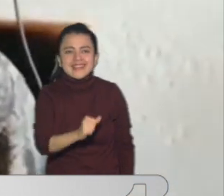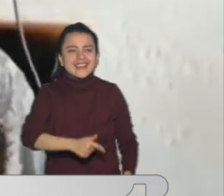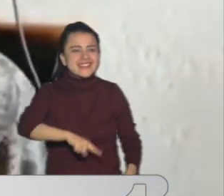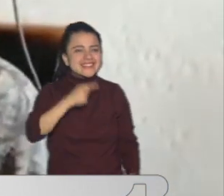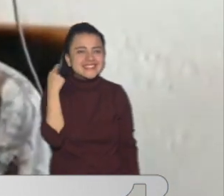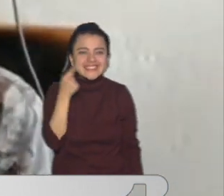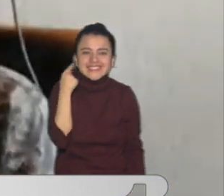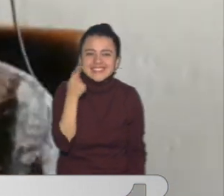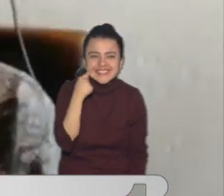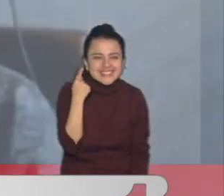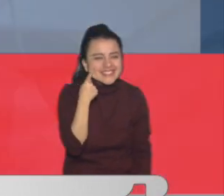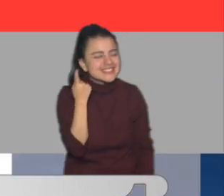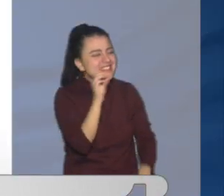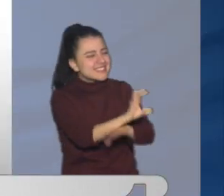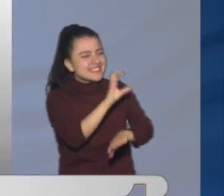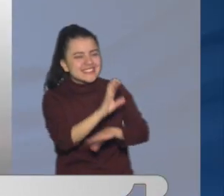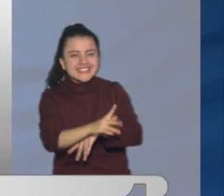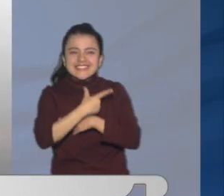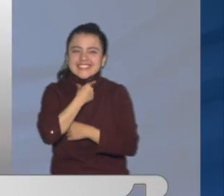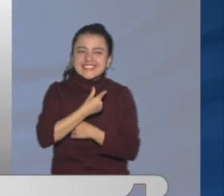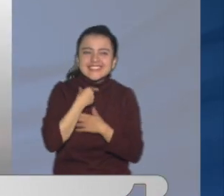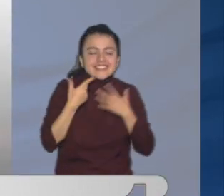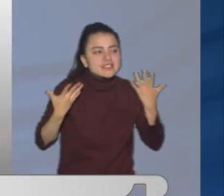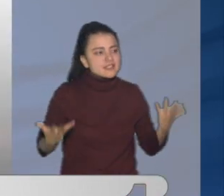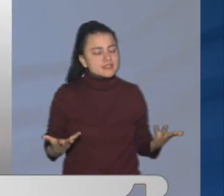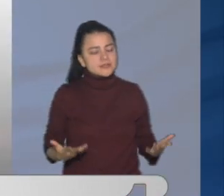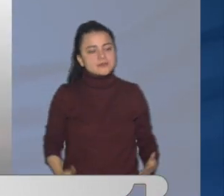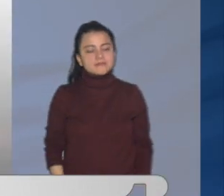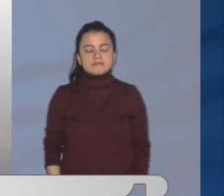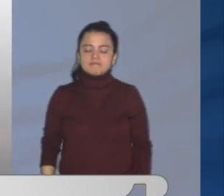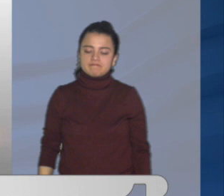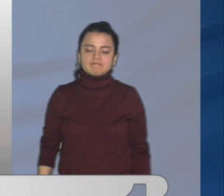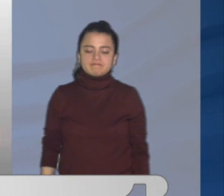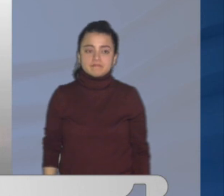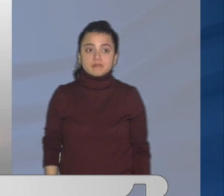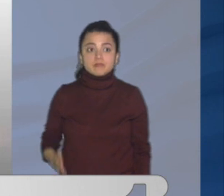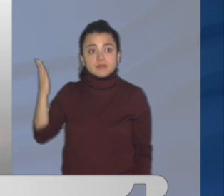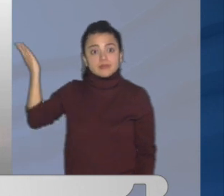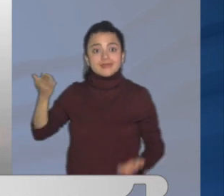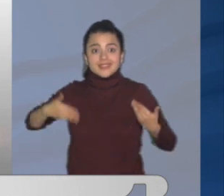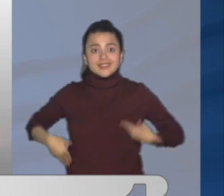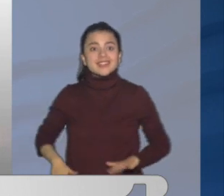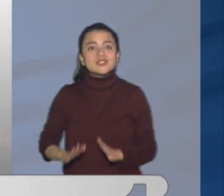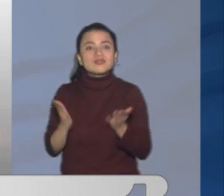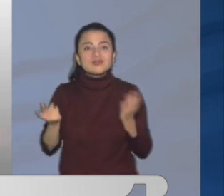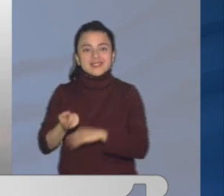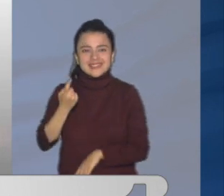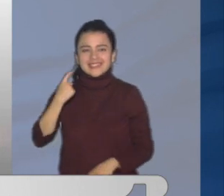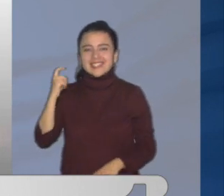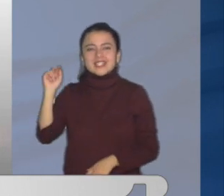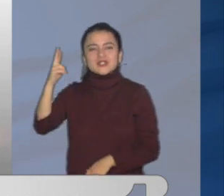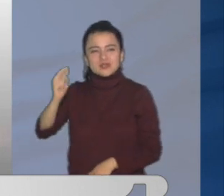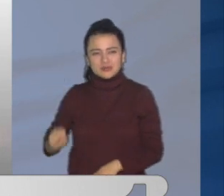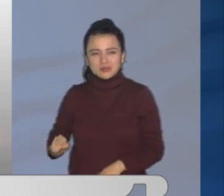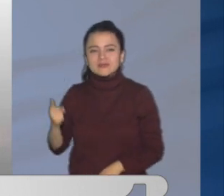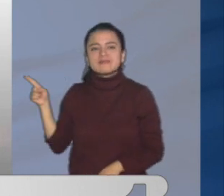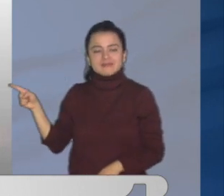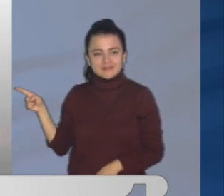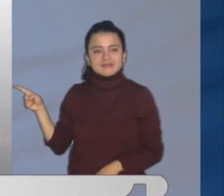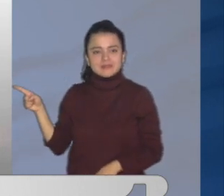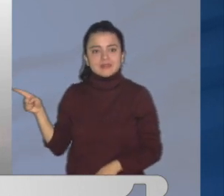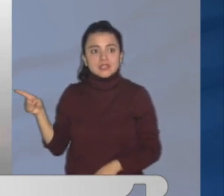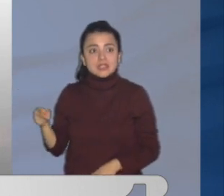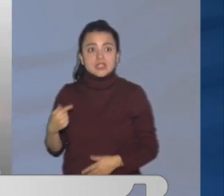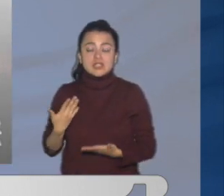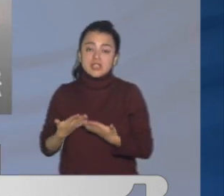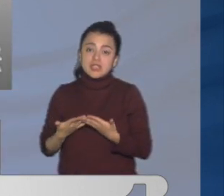reía, ella todo le sacaba una sonrisa. La patrullera Merlano era oriunda de Sincelejo, Sucre, llevaba 5 años en la institución y ya